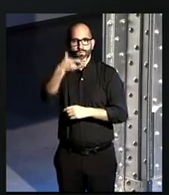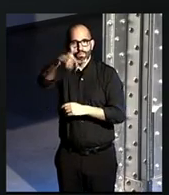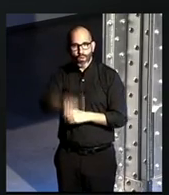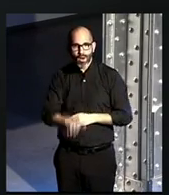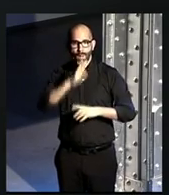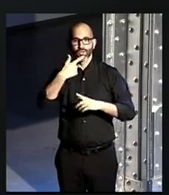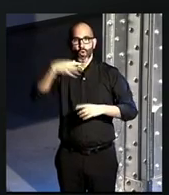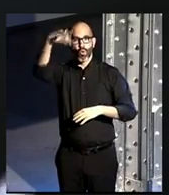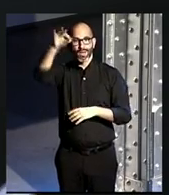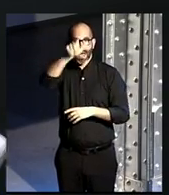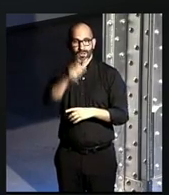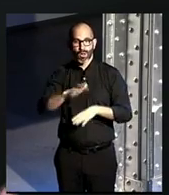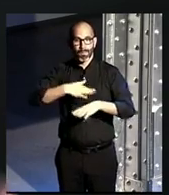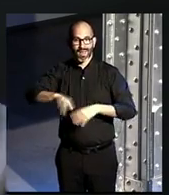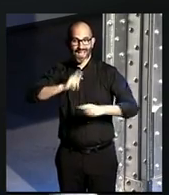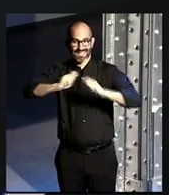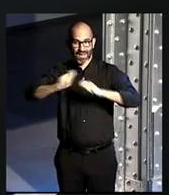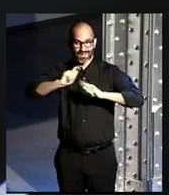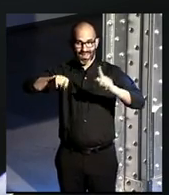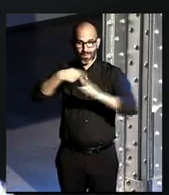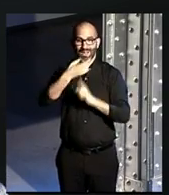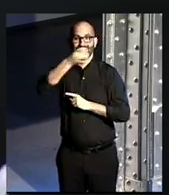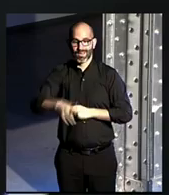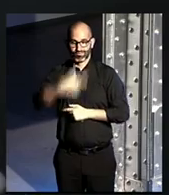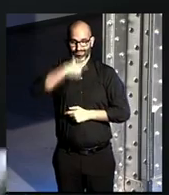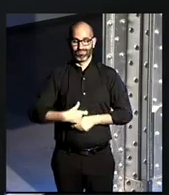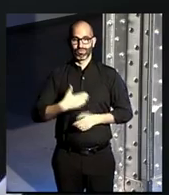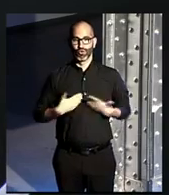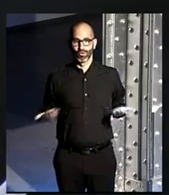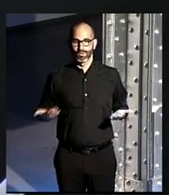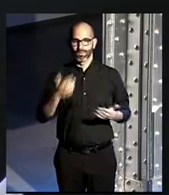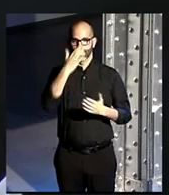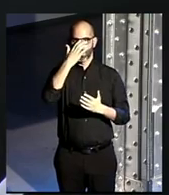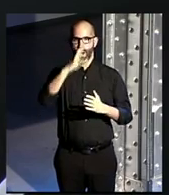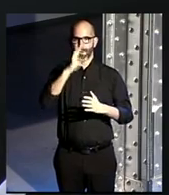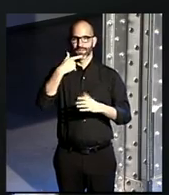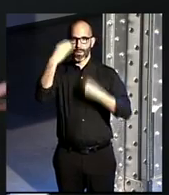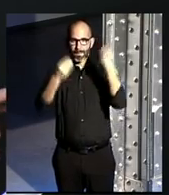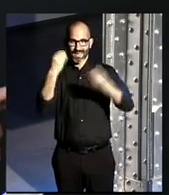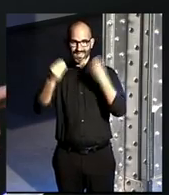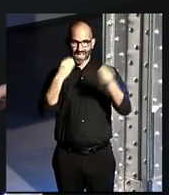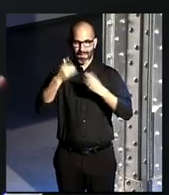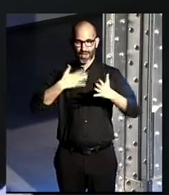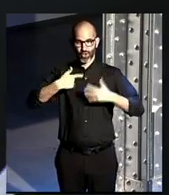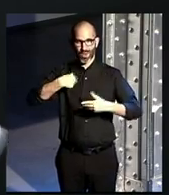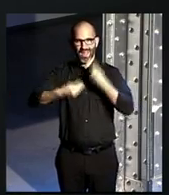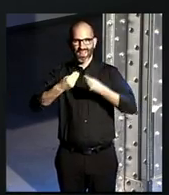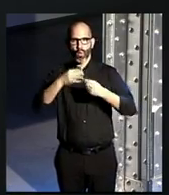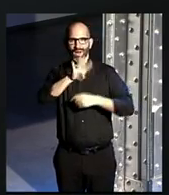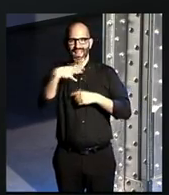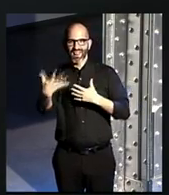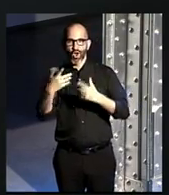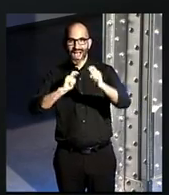yo, porque no había, no, así, en lugar de Verne, así, no sé, 45 entrevistas en 2 días